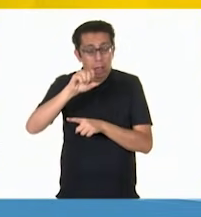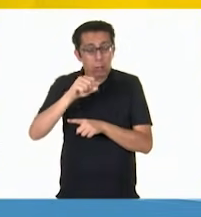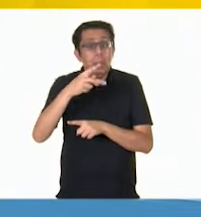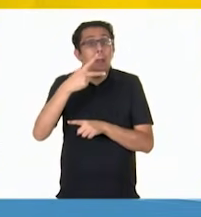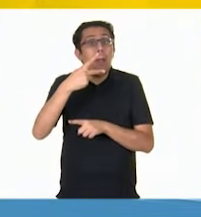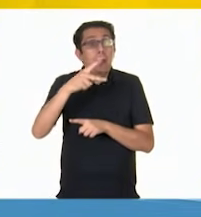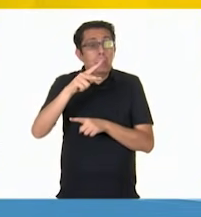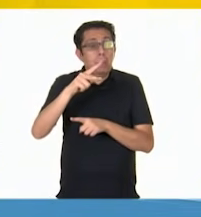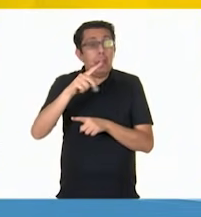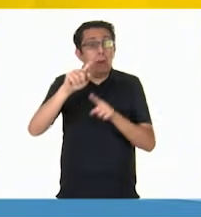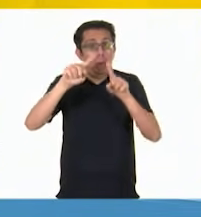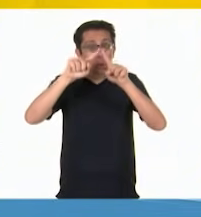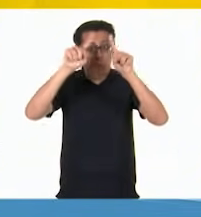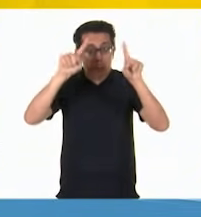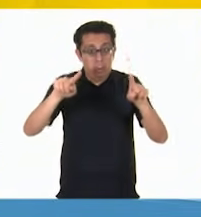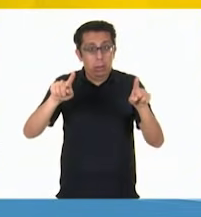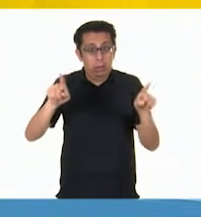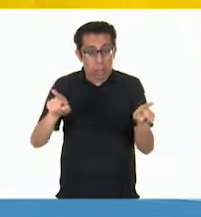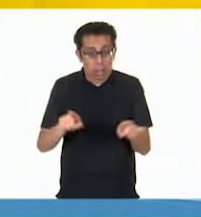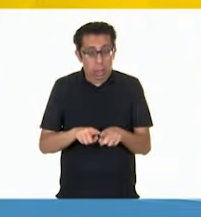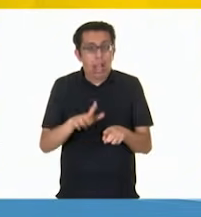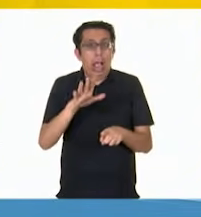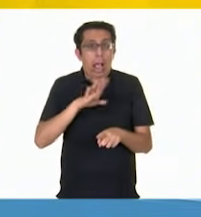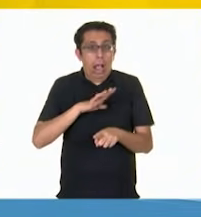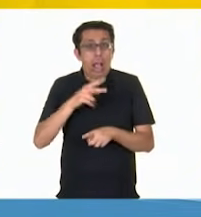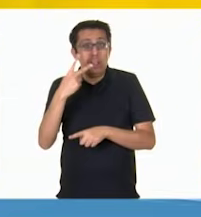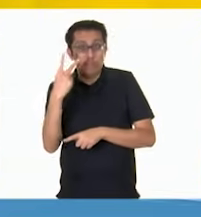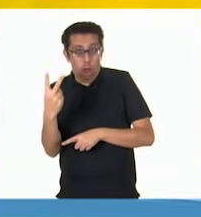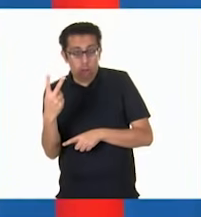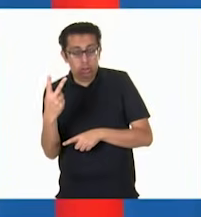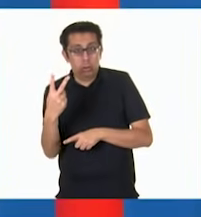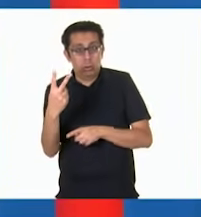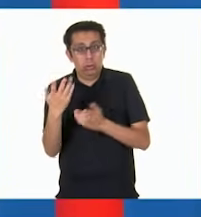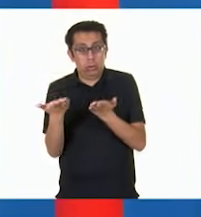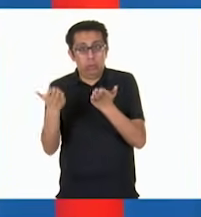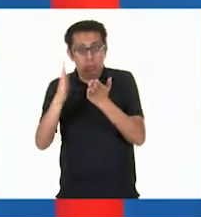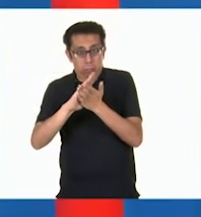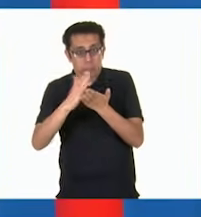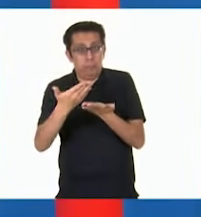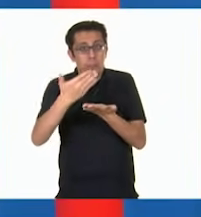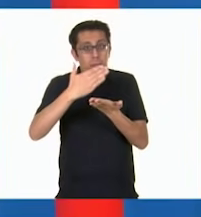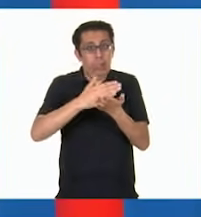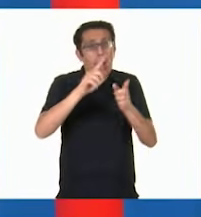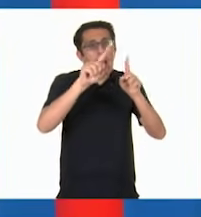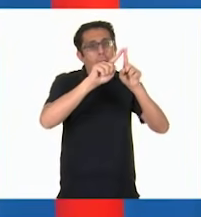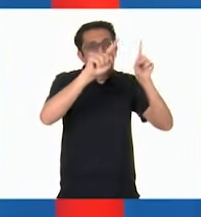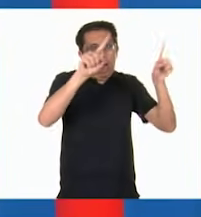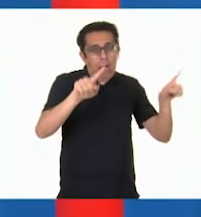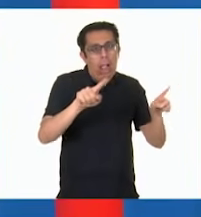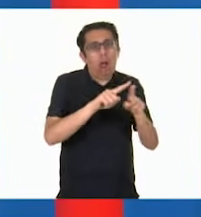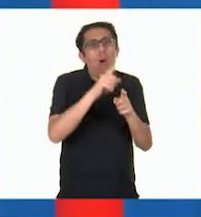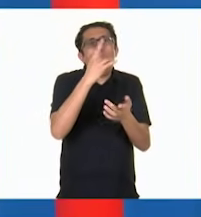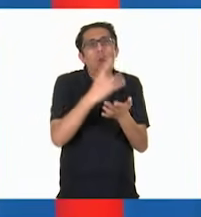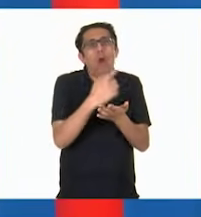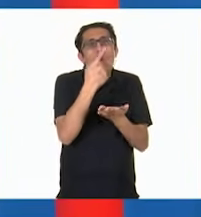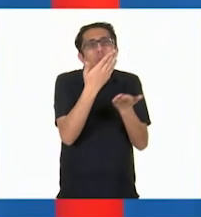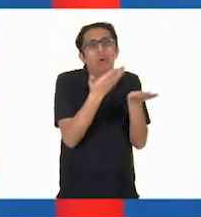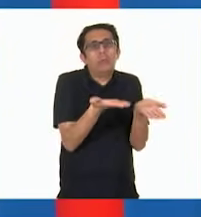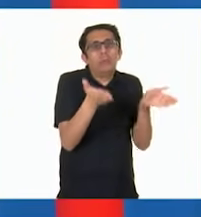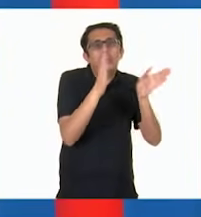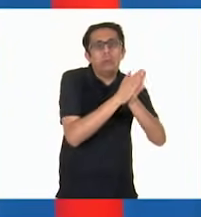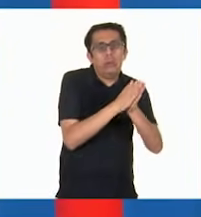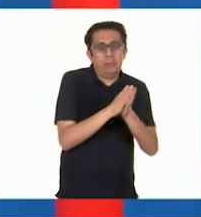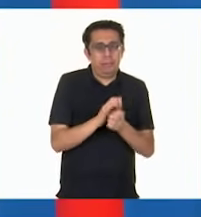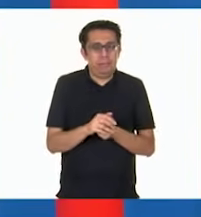ejes y el trapecio solo un eje de simetría. Ah, ok. Ahora sí, ya entendí. Al doblar en dos